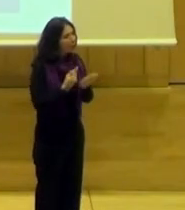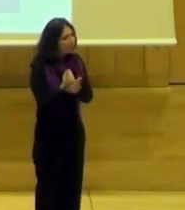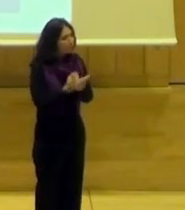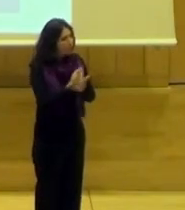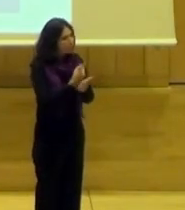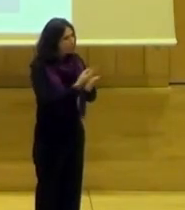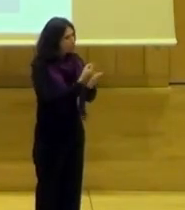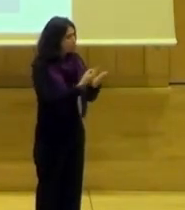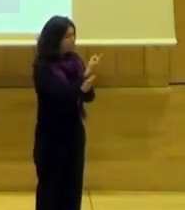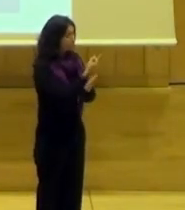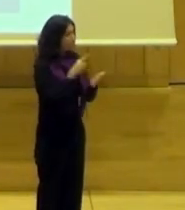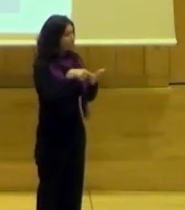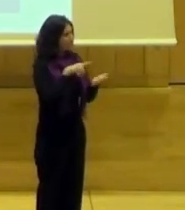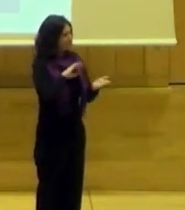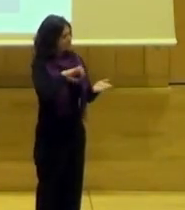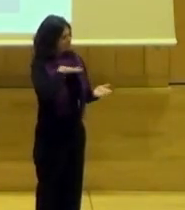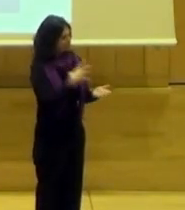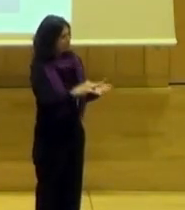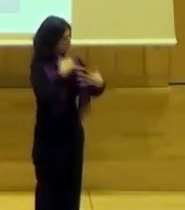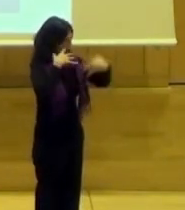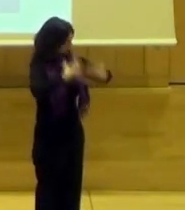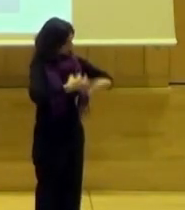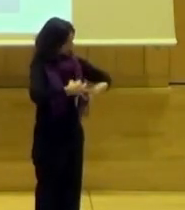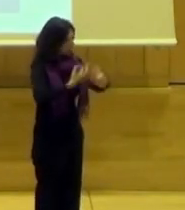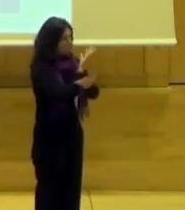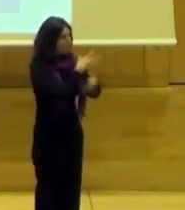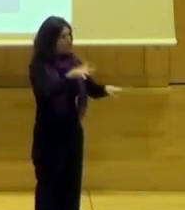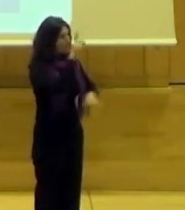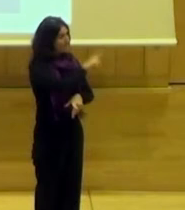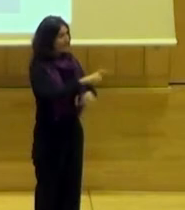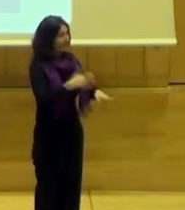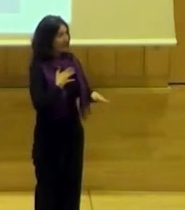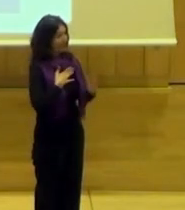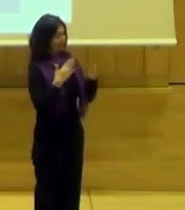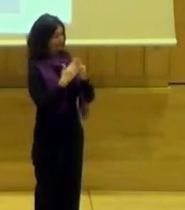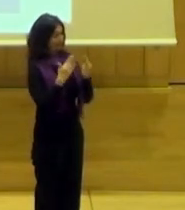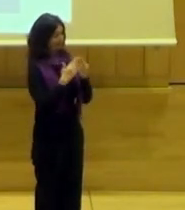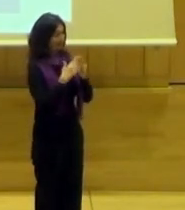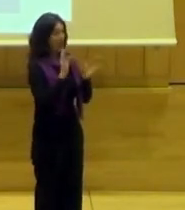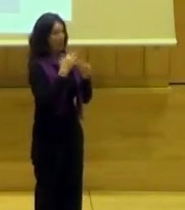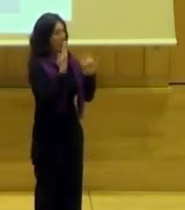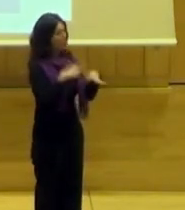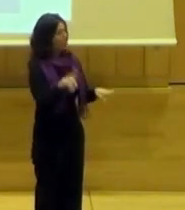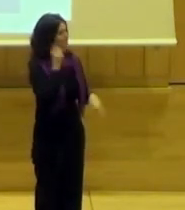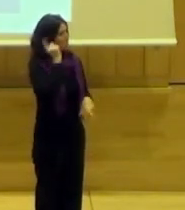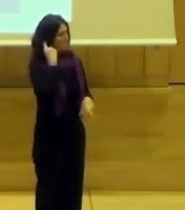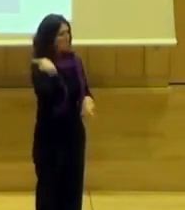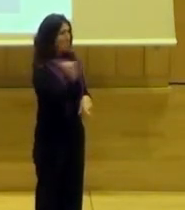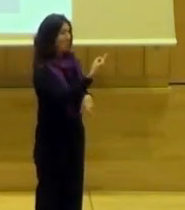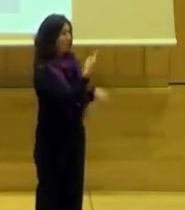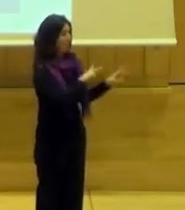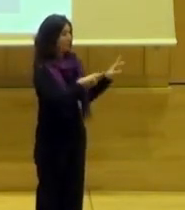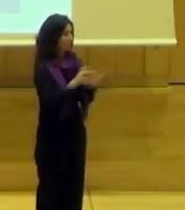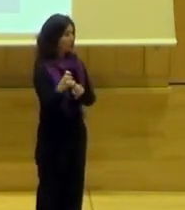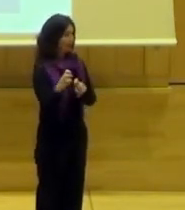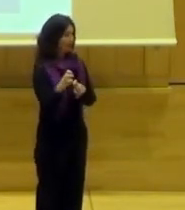estado hablando, dotase de unas posibilidades reales de comunicación de cualquier persona desde su casa o bien desde un dispositivo móvil, que es la